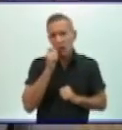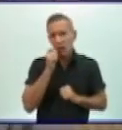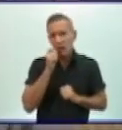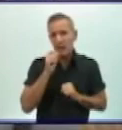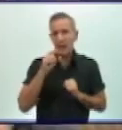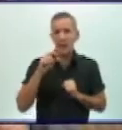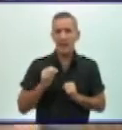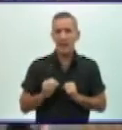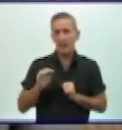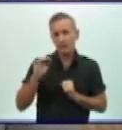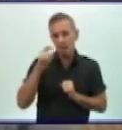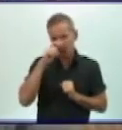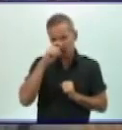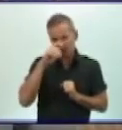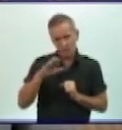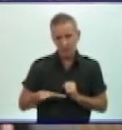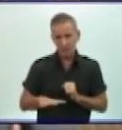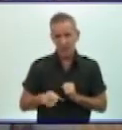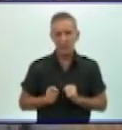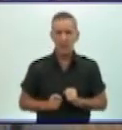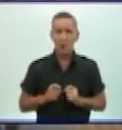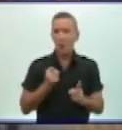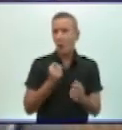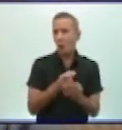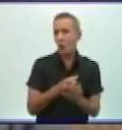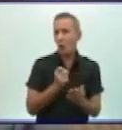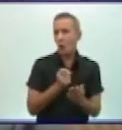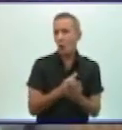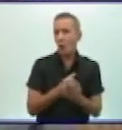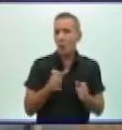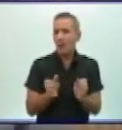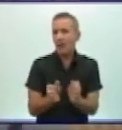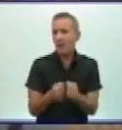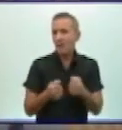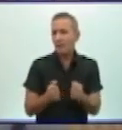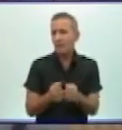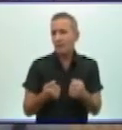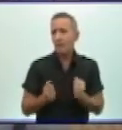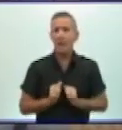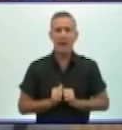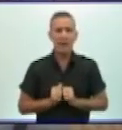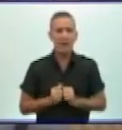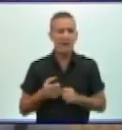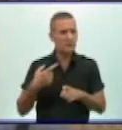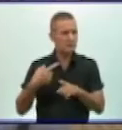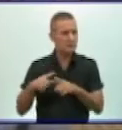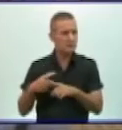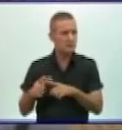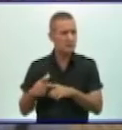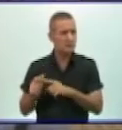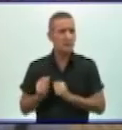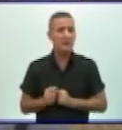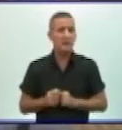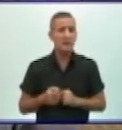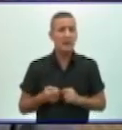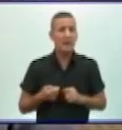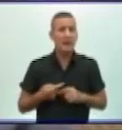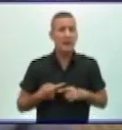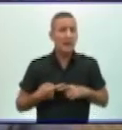botar la basura, con ir a comprar el pan, con hacer mandados, cosas muy sencillas o aparentemente muy sencillas, pero que los